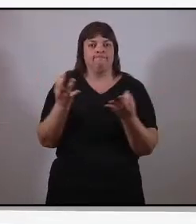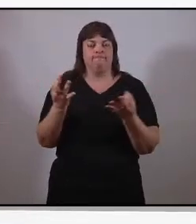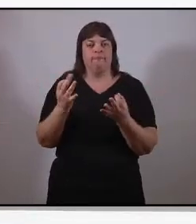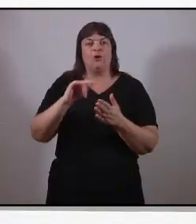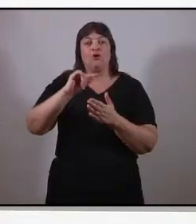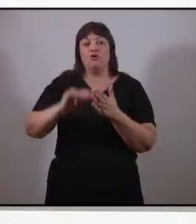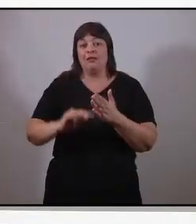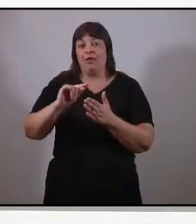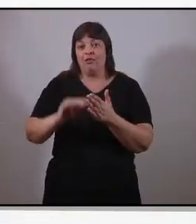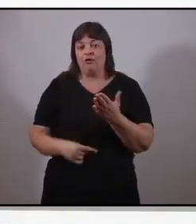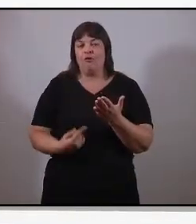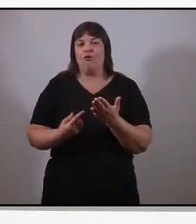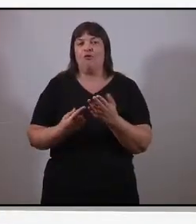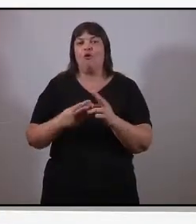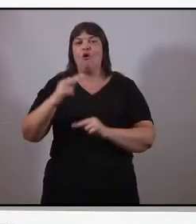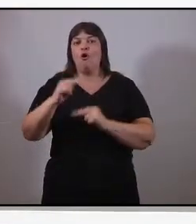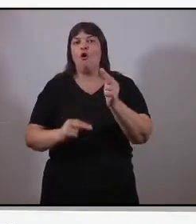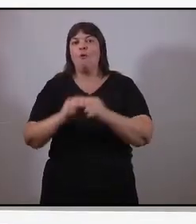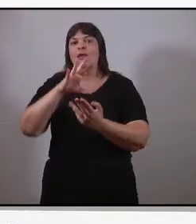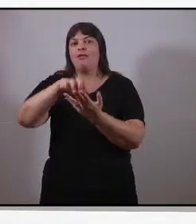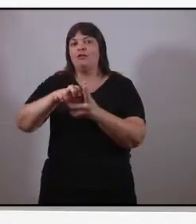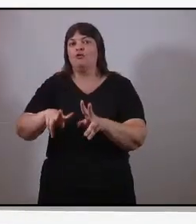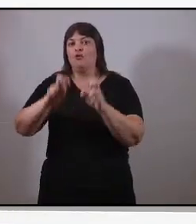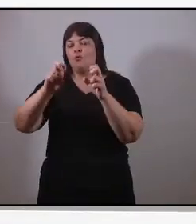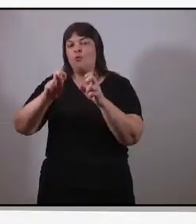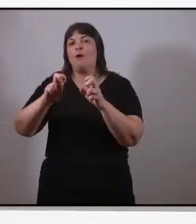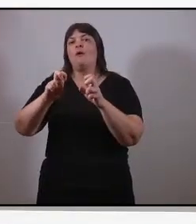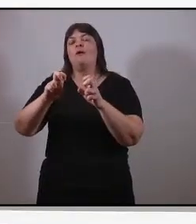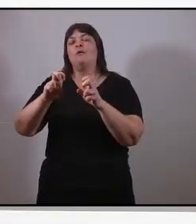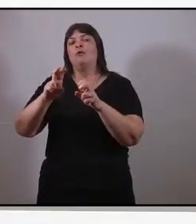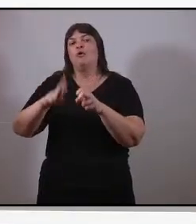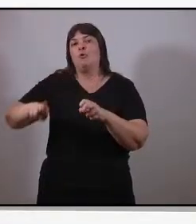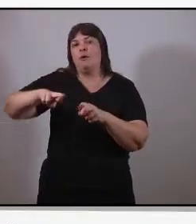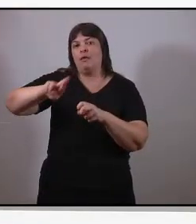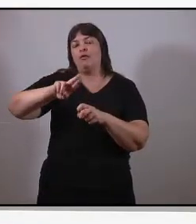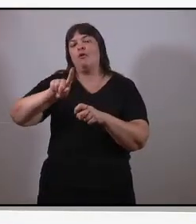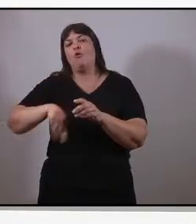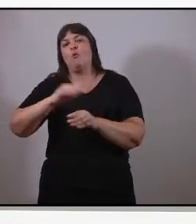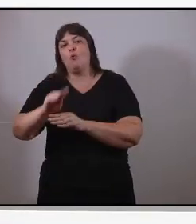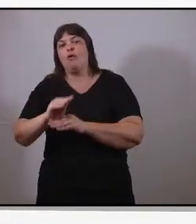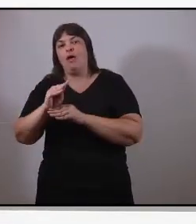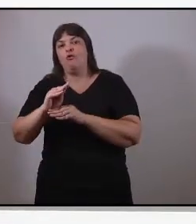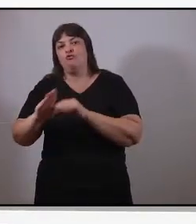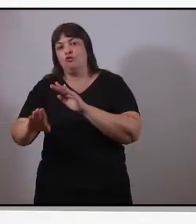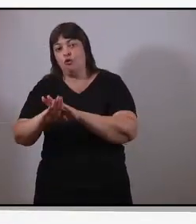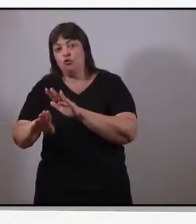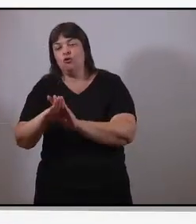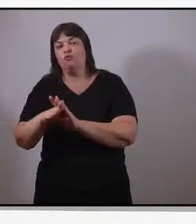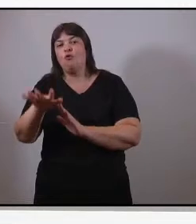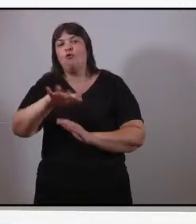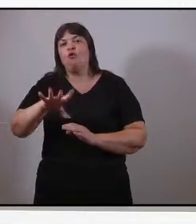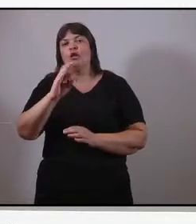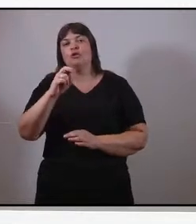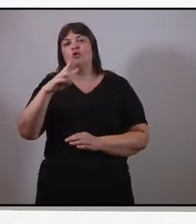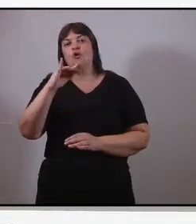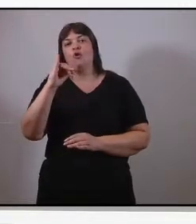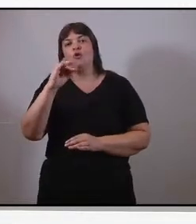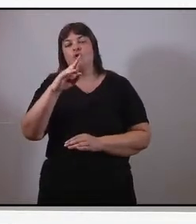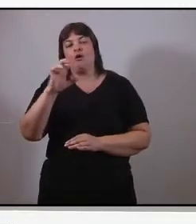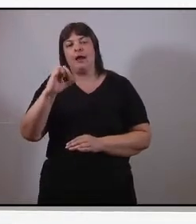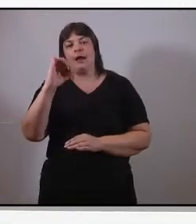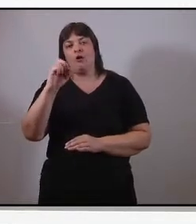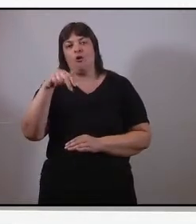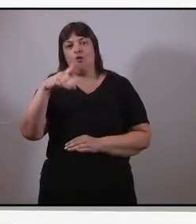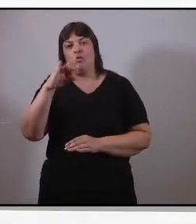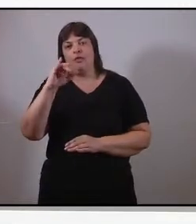contratación de las obras del nuevo Centro de Convalecencia y Cuidados Continuados de Torrejoncillo, con una